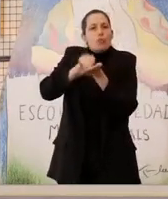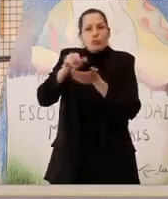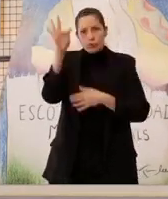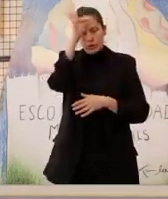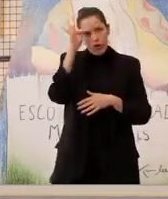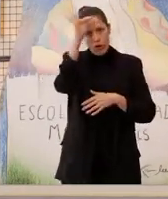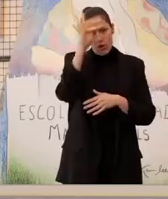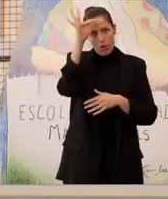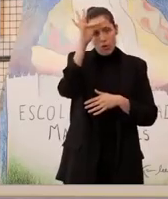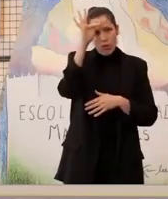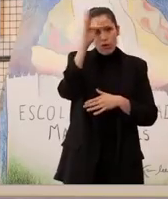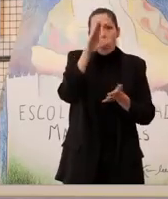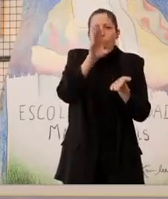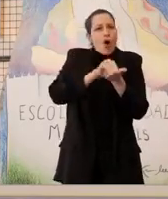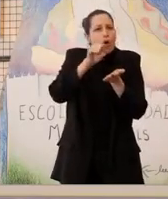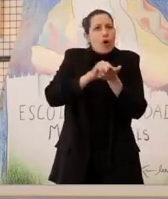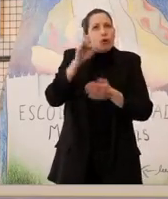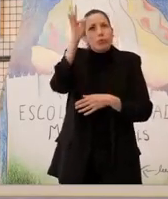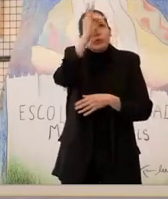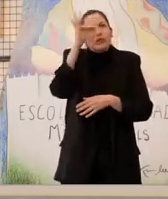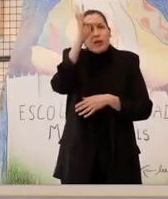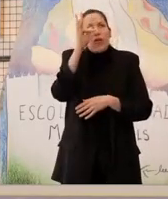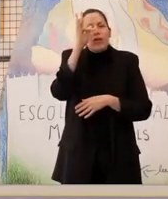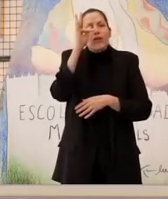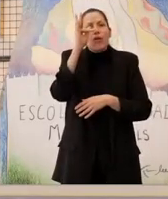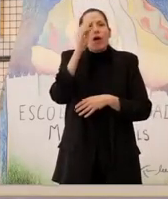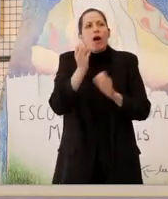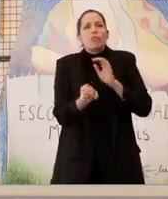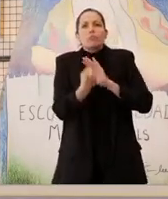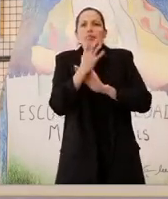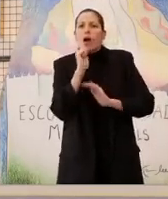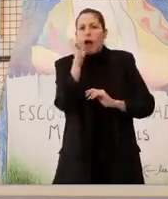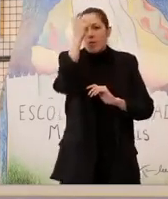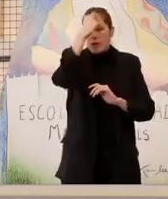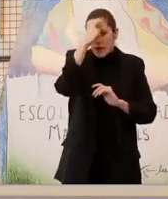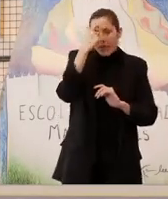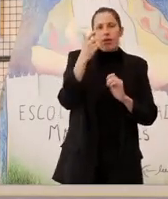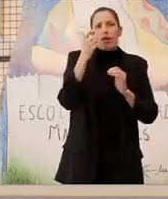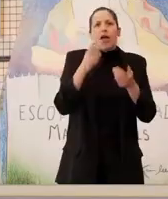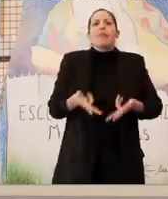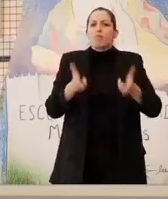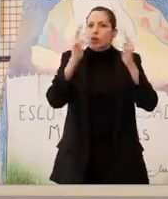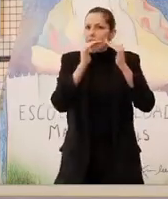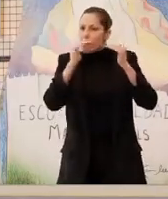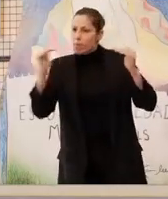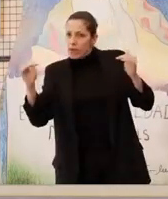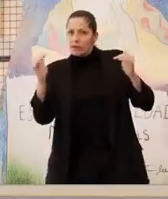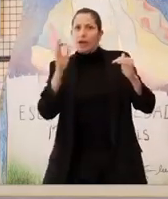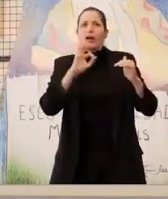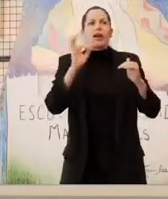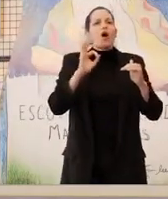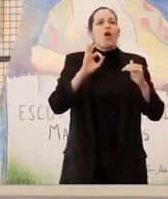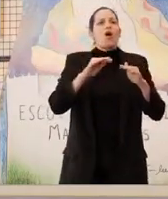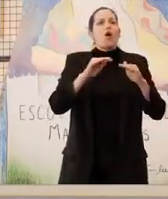Corpus teórico el concepto de democracia paritaria el concepto de techo de cristal o el concepto de suelo pegajoso